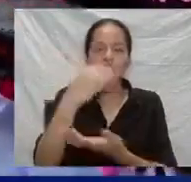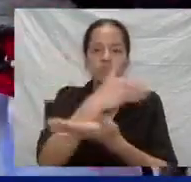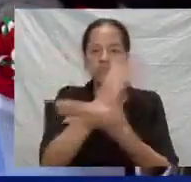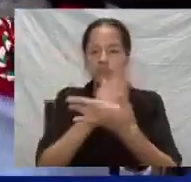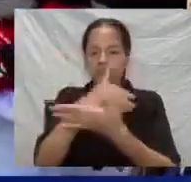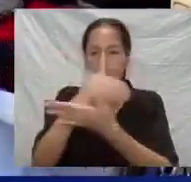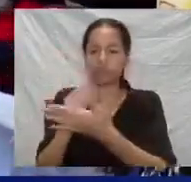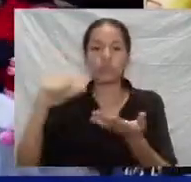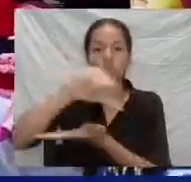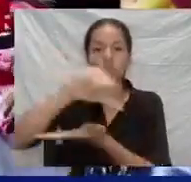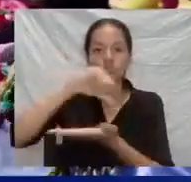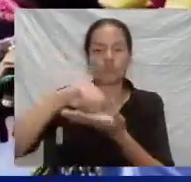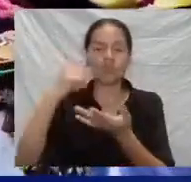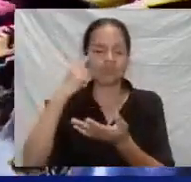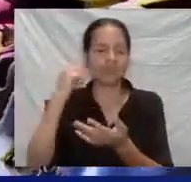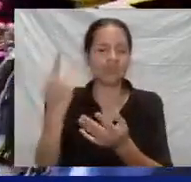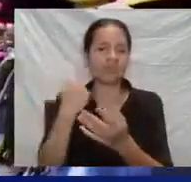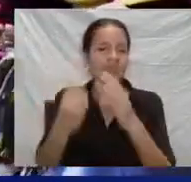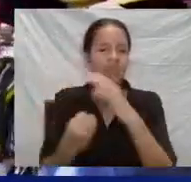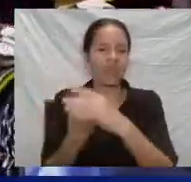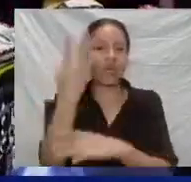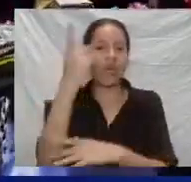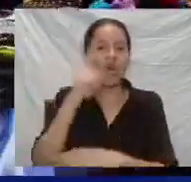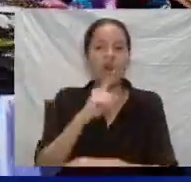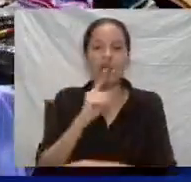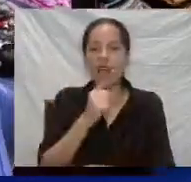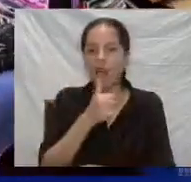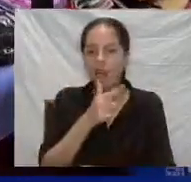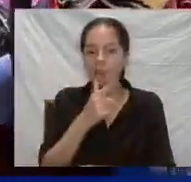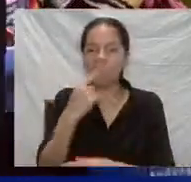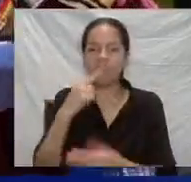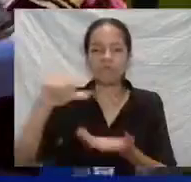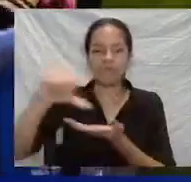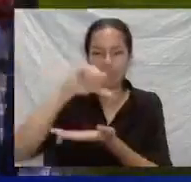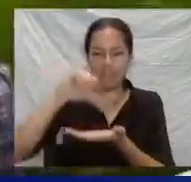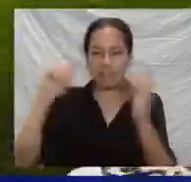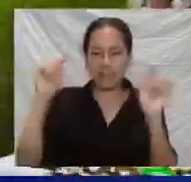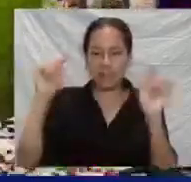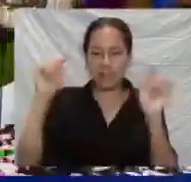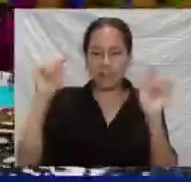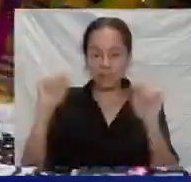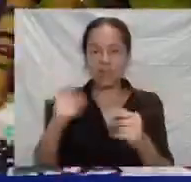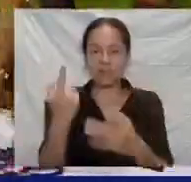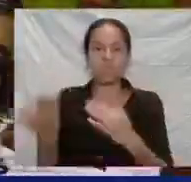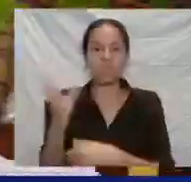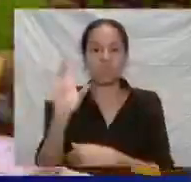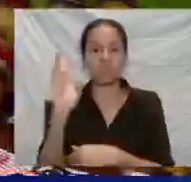mágico de agua desde las 3 de la tarde hasta las 9 de la noche no te lo pierdas